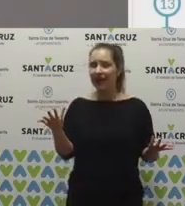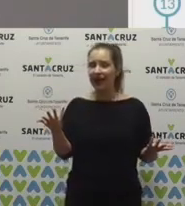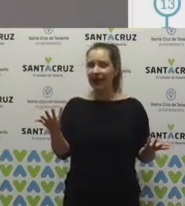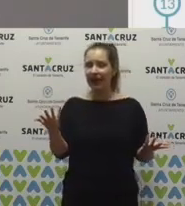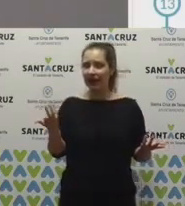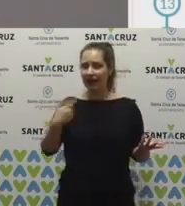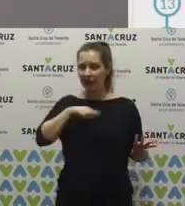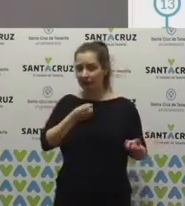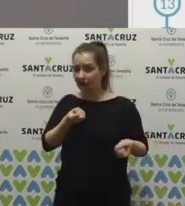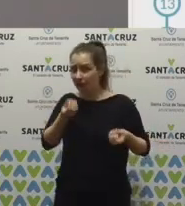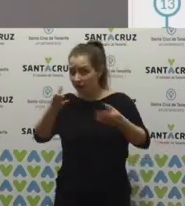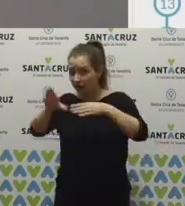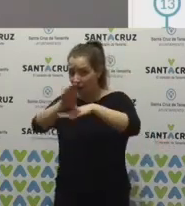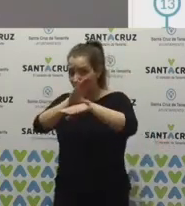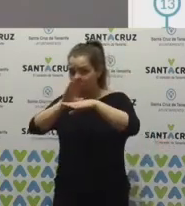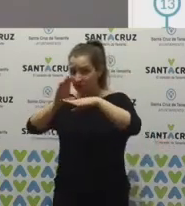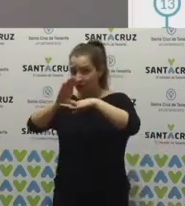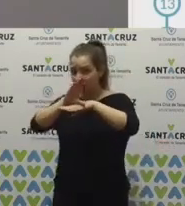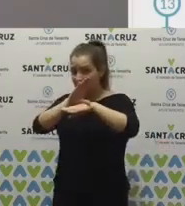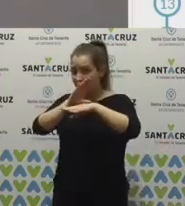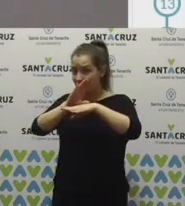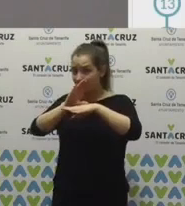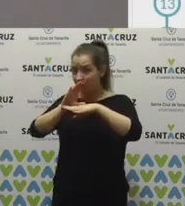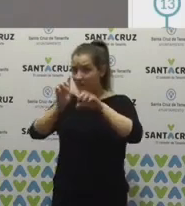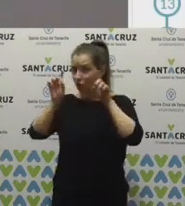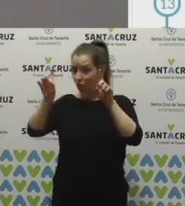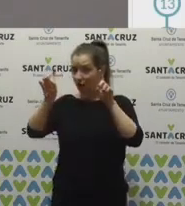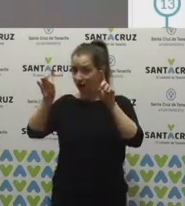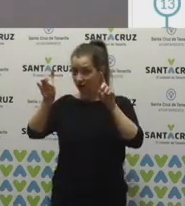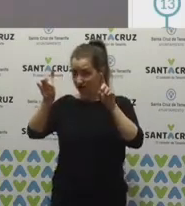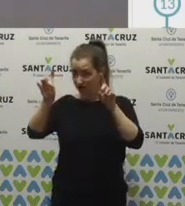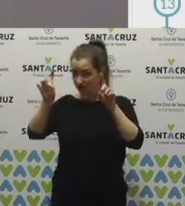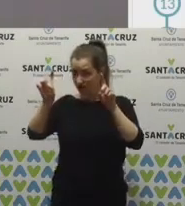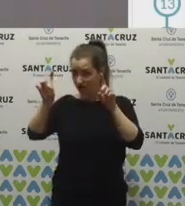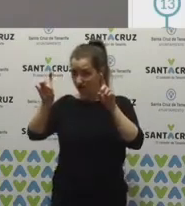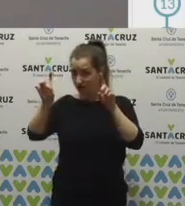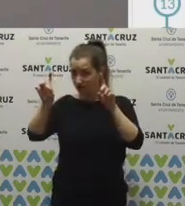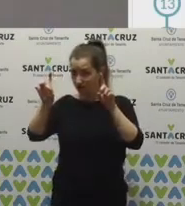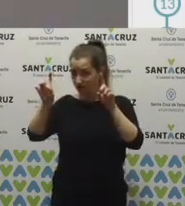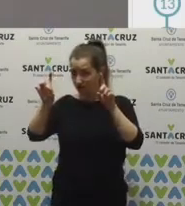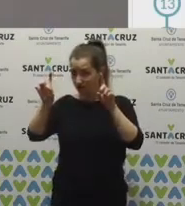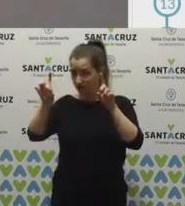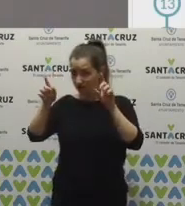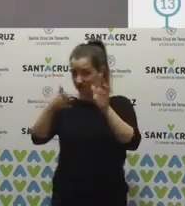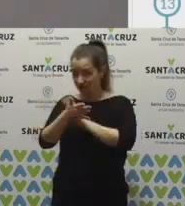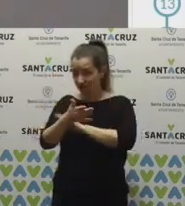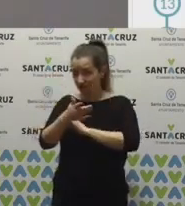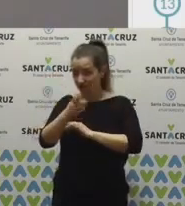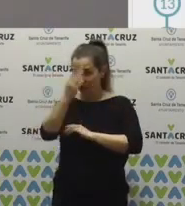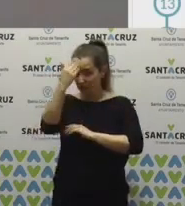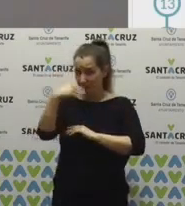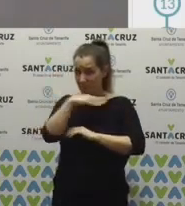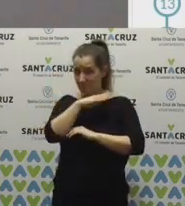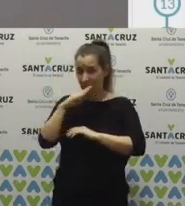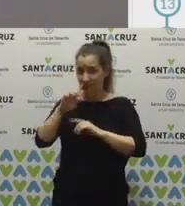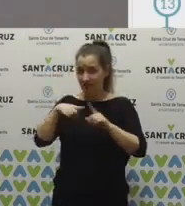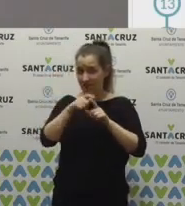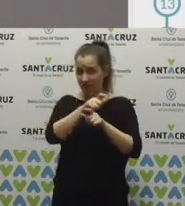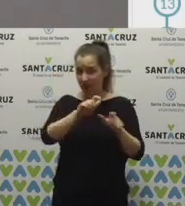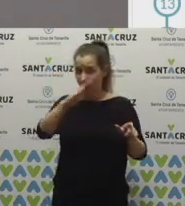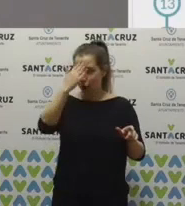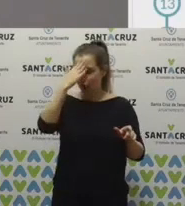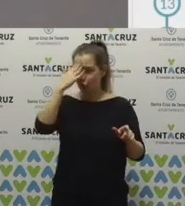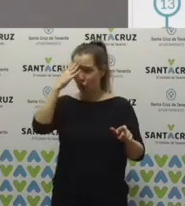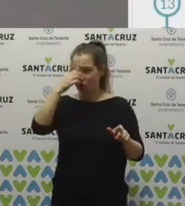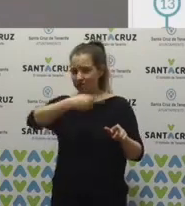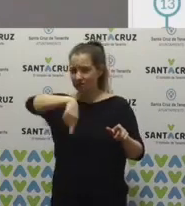consejería de de educación que obligue a los padres madres y tutores legales a matricular